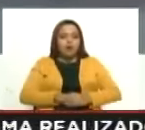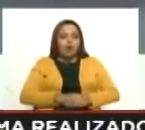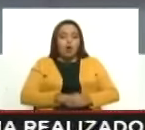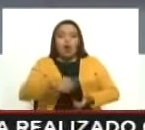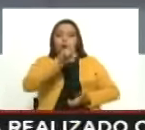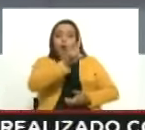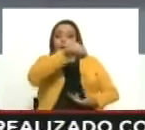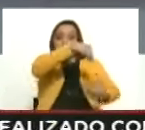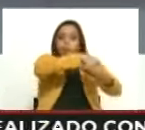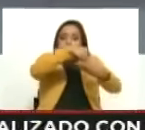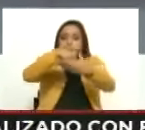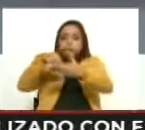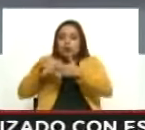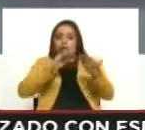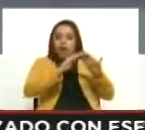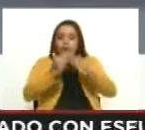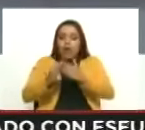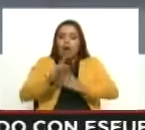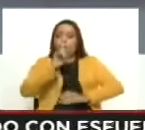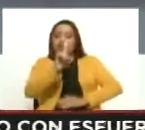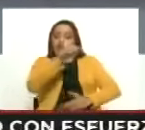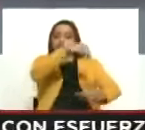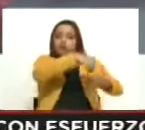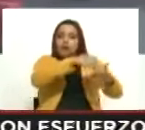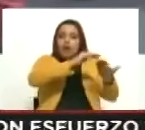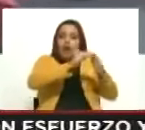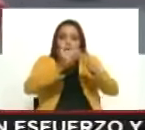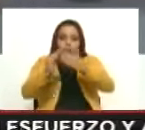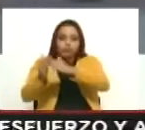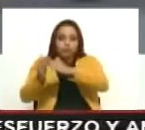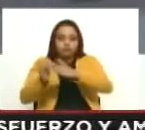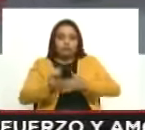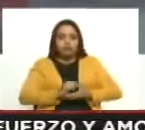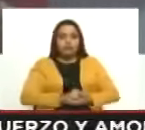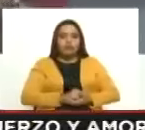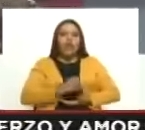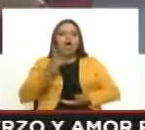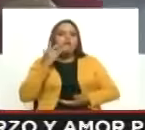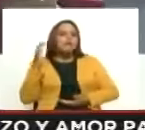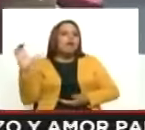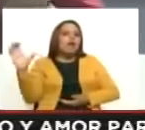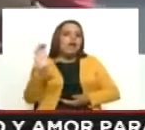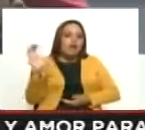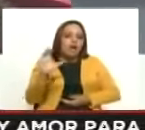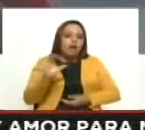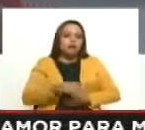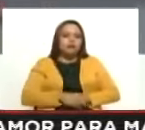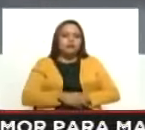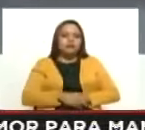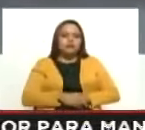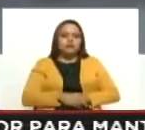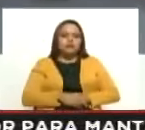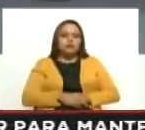comunidad. Repito, una por cada comunidad. Caracas tiene